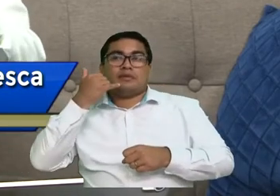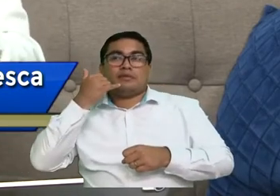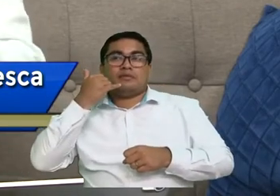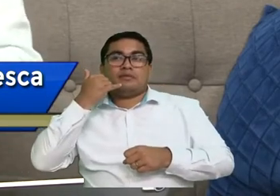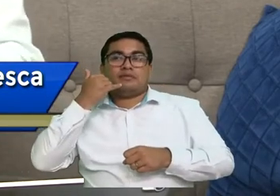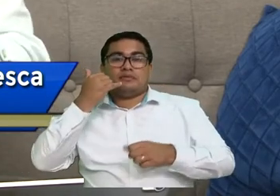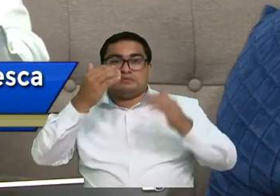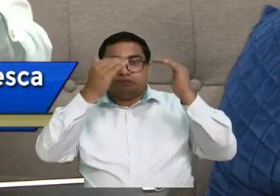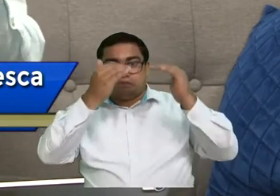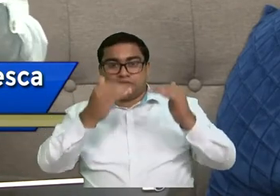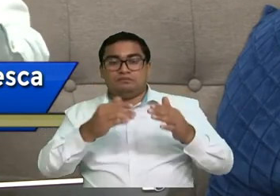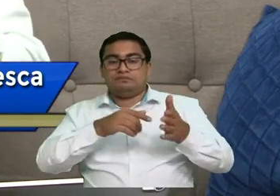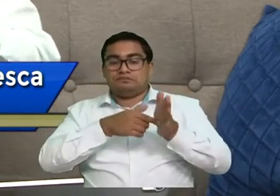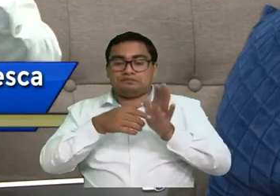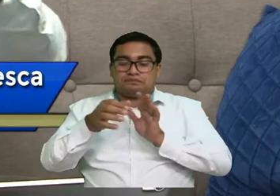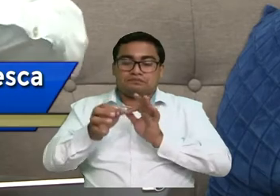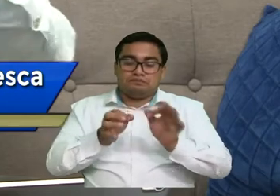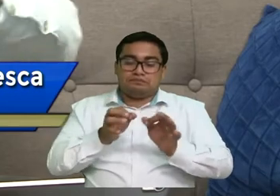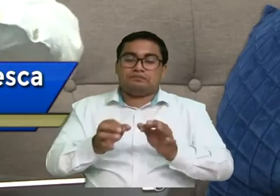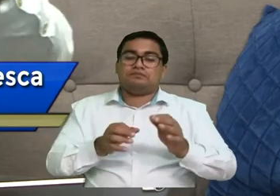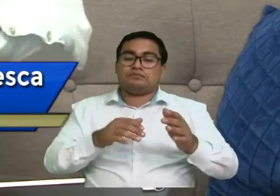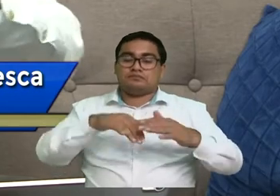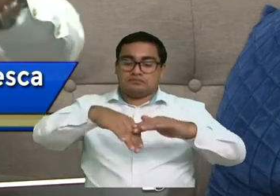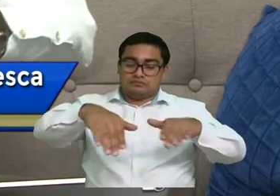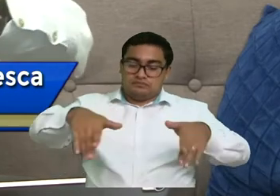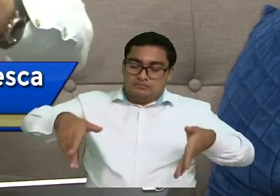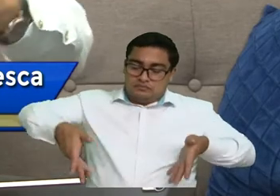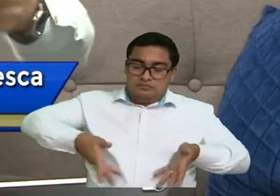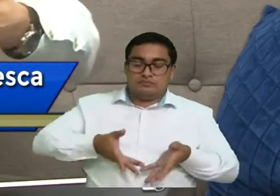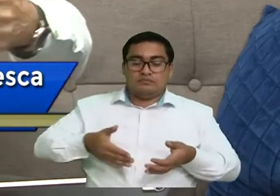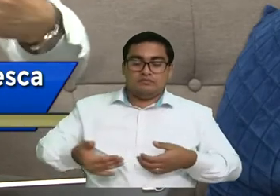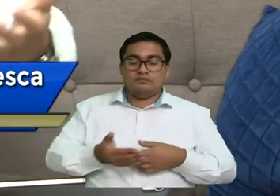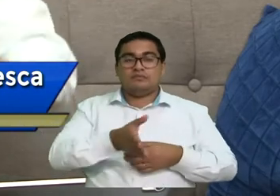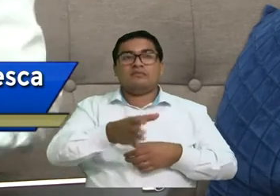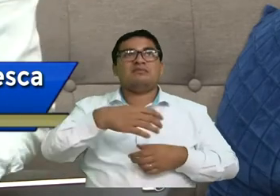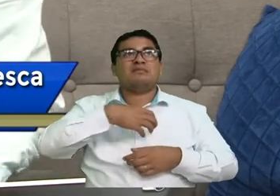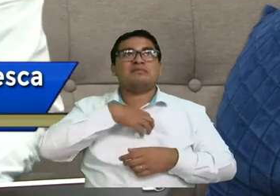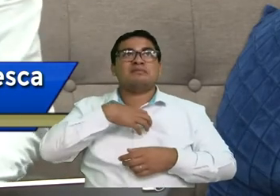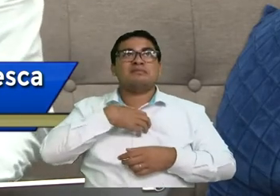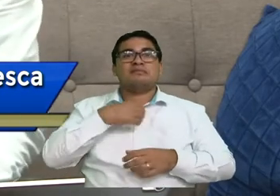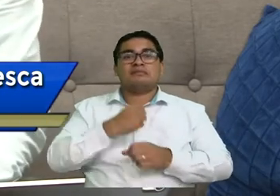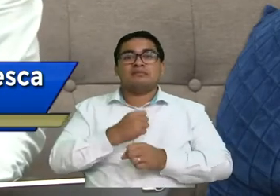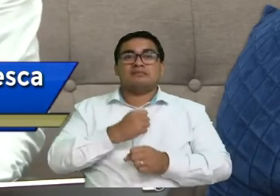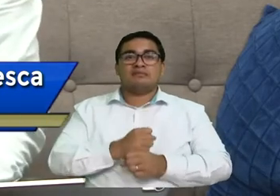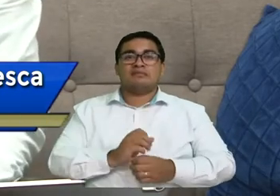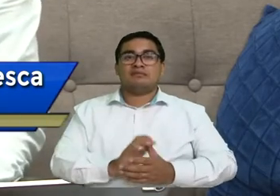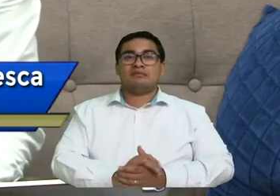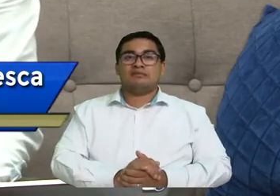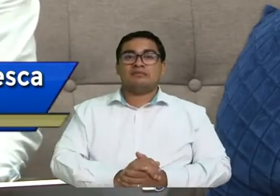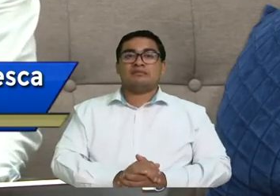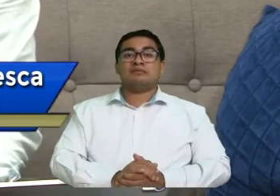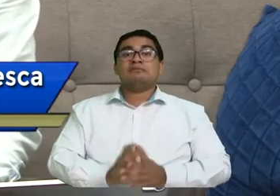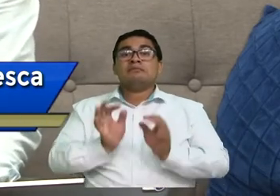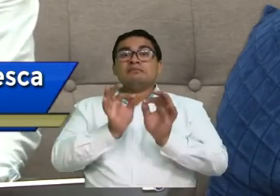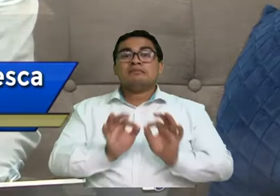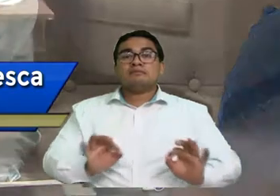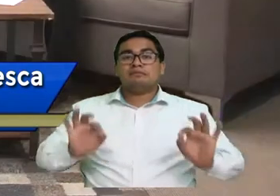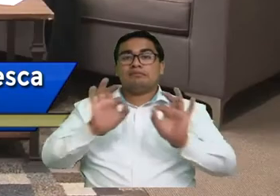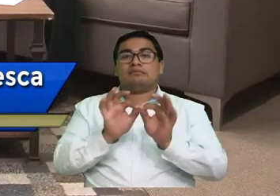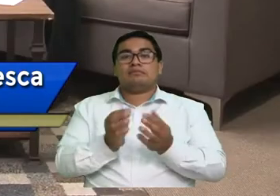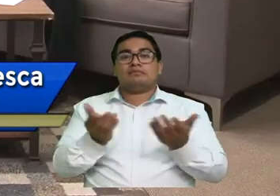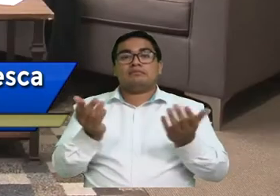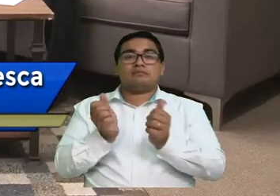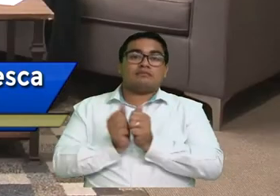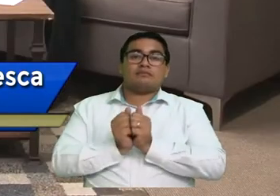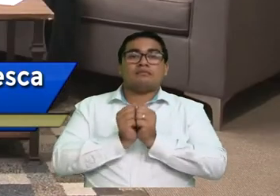ya, y ver y ahí ir probando y haciendo. Claro que sí, importante ese acompañamiento,